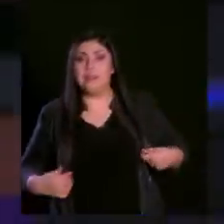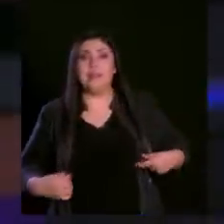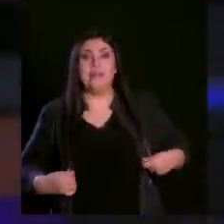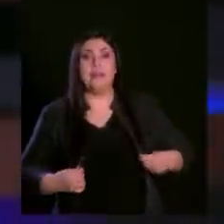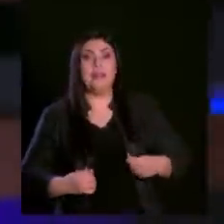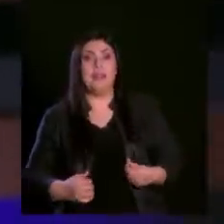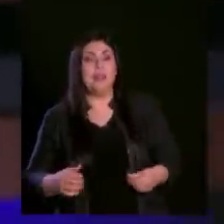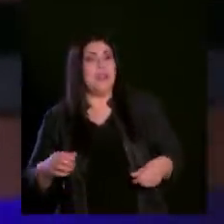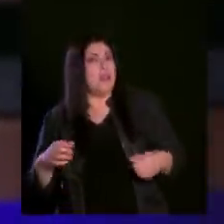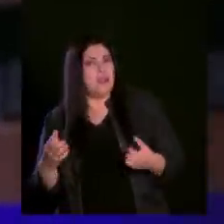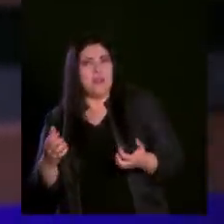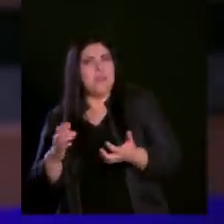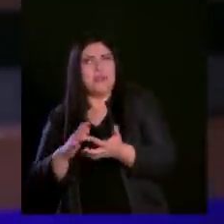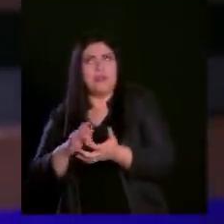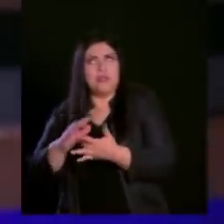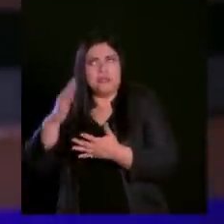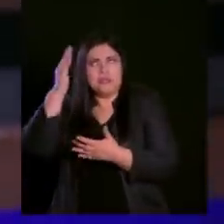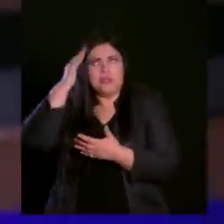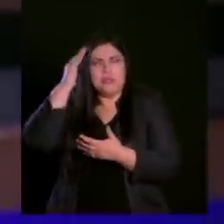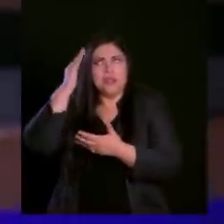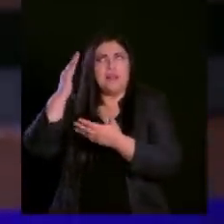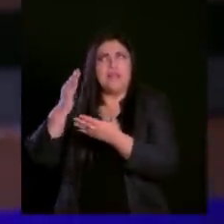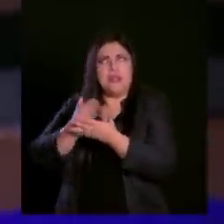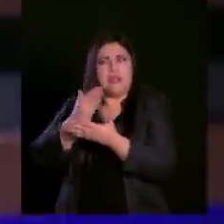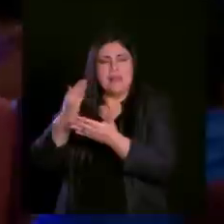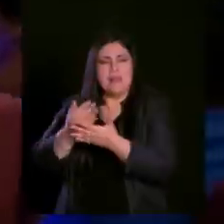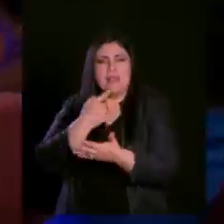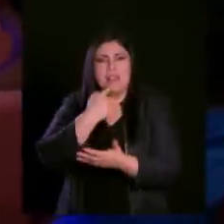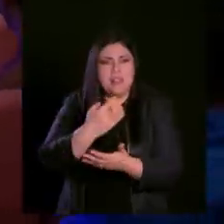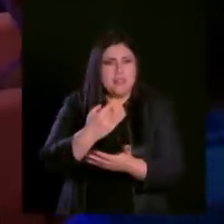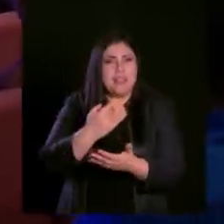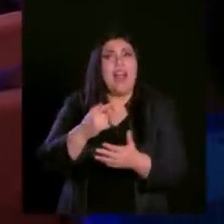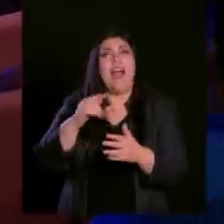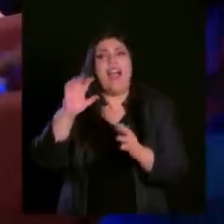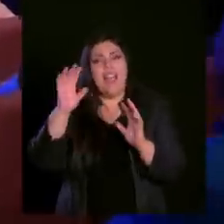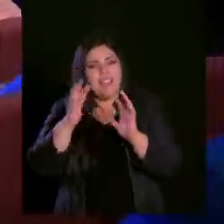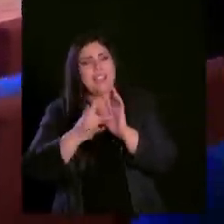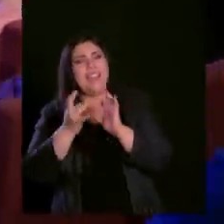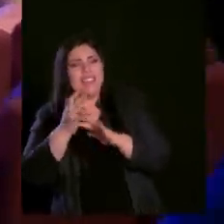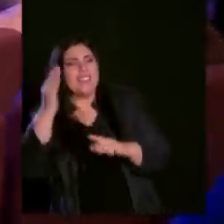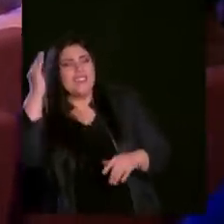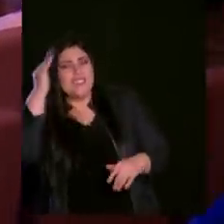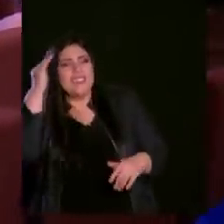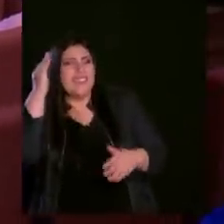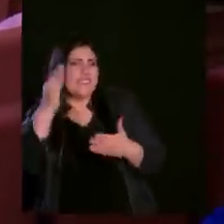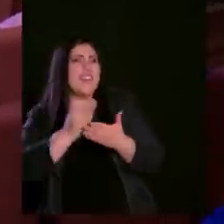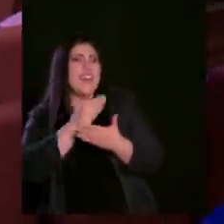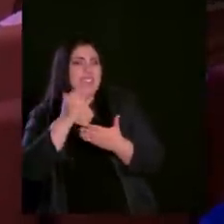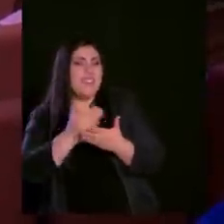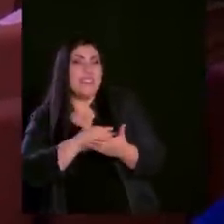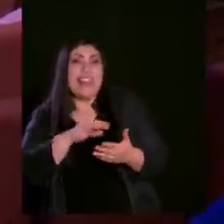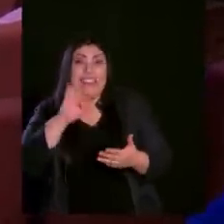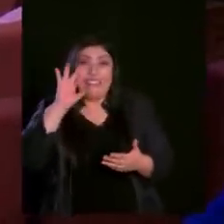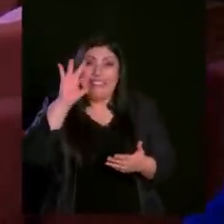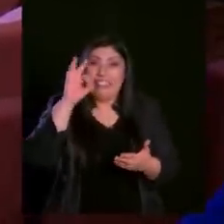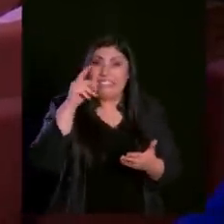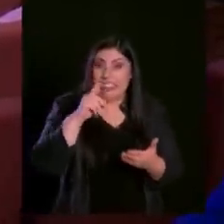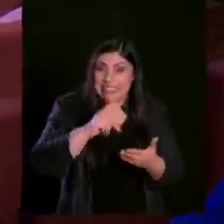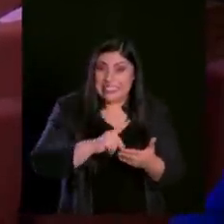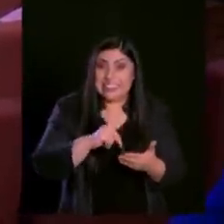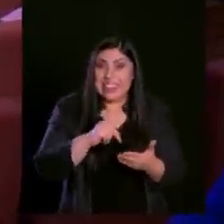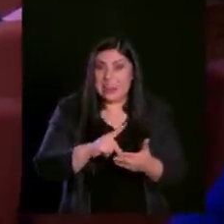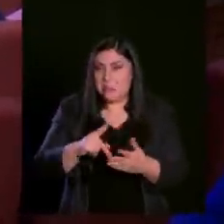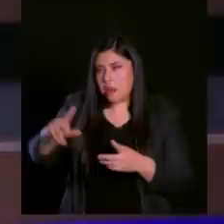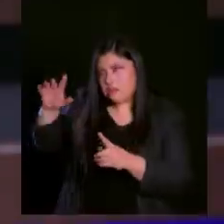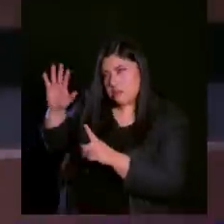está de la de la palabra de Dios Así es como se le habla y a la tercer vez que Jesús le dice escrito está dice que